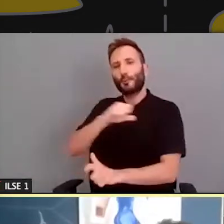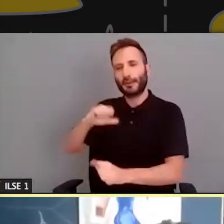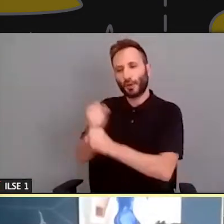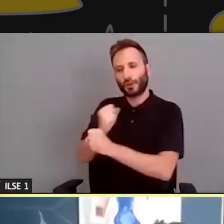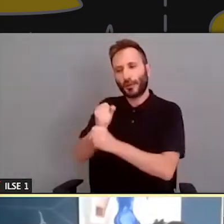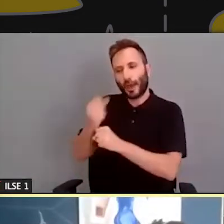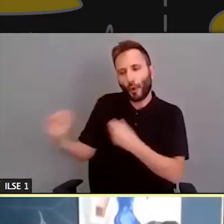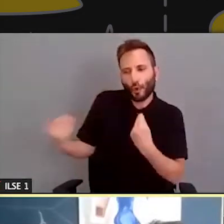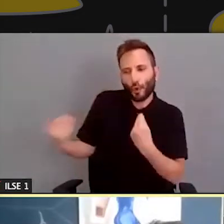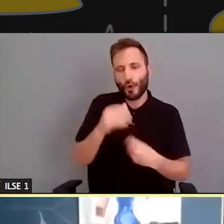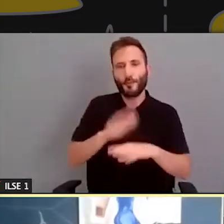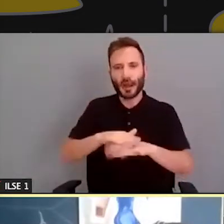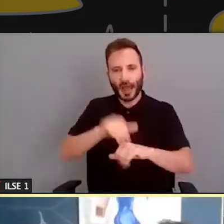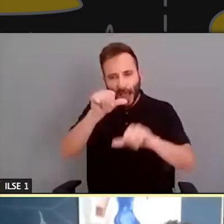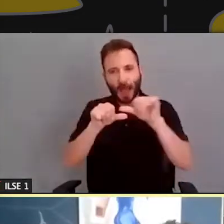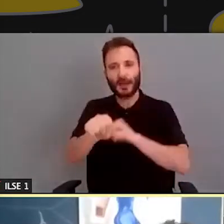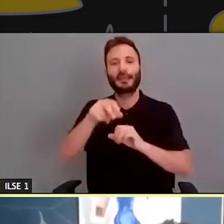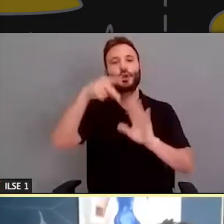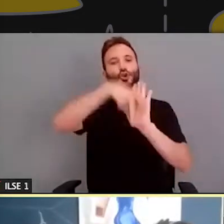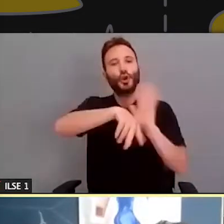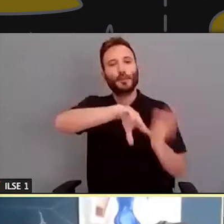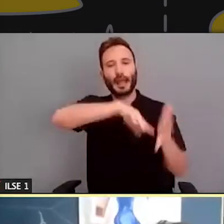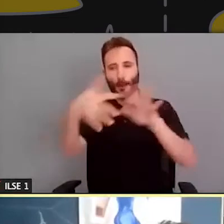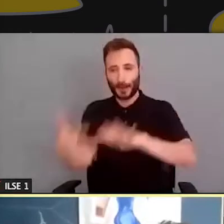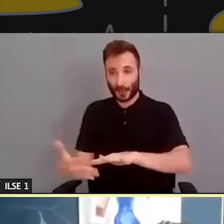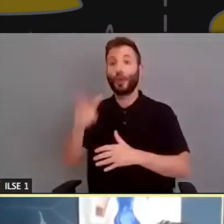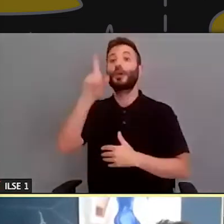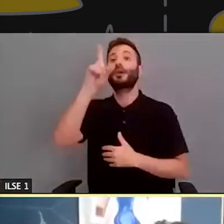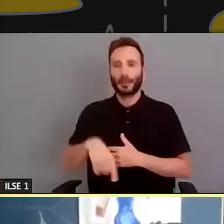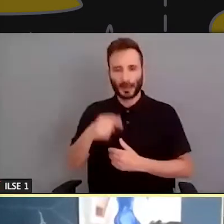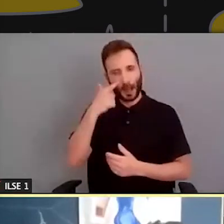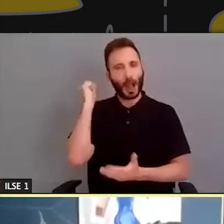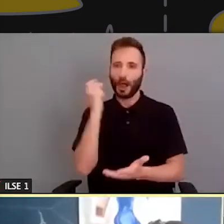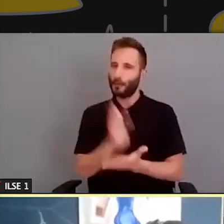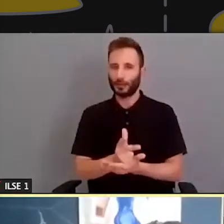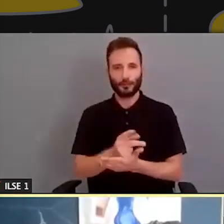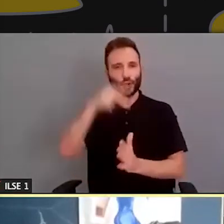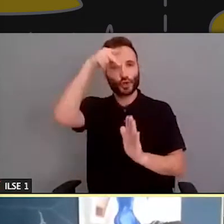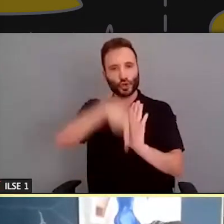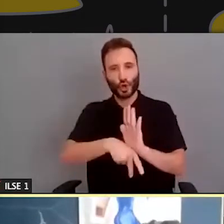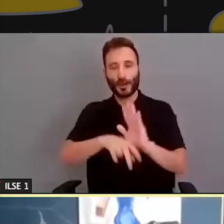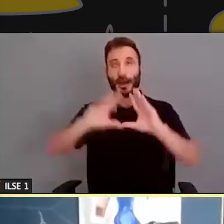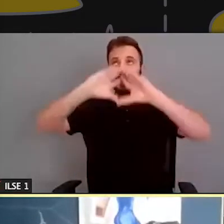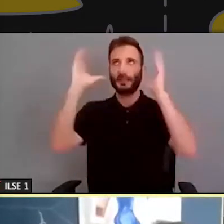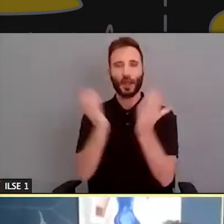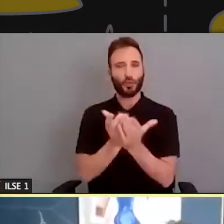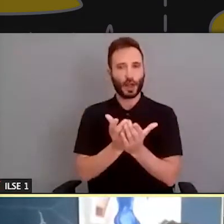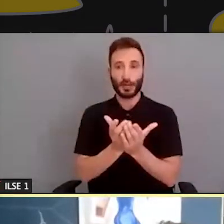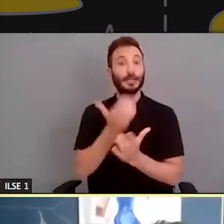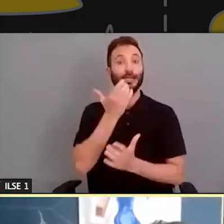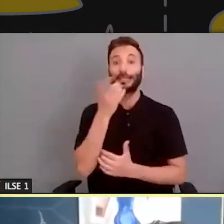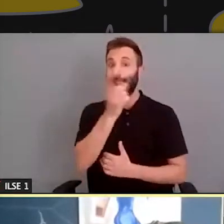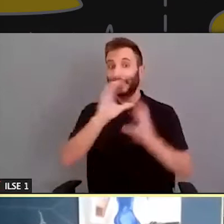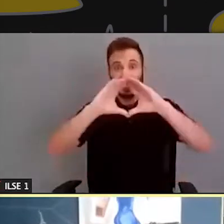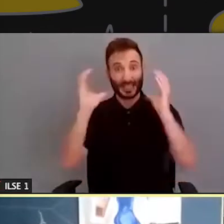cabo y aplicar estas normas. Y abogamos por una norma a nivel internacional, porque si no, vamos a viajar